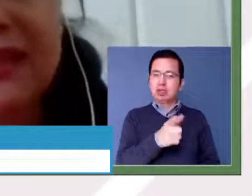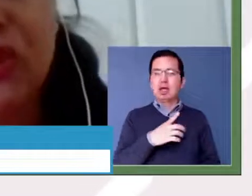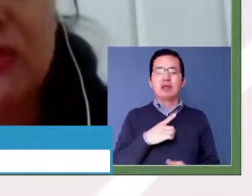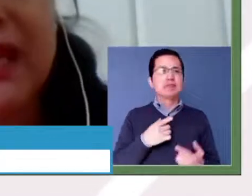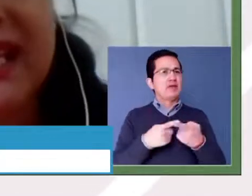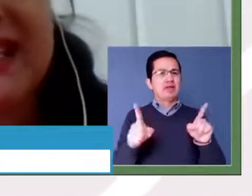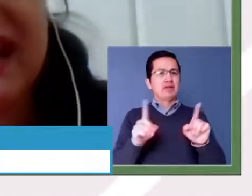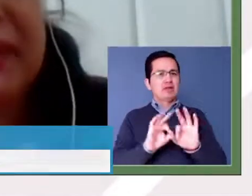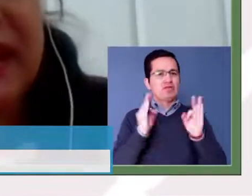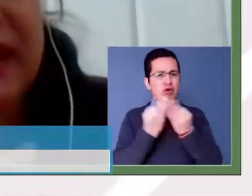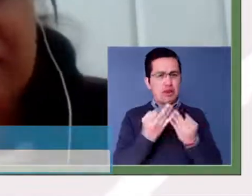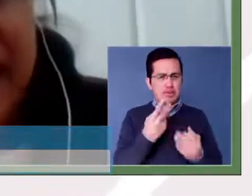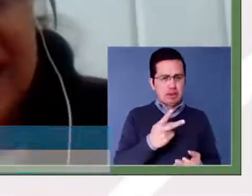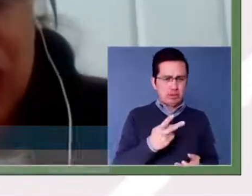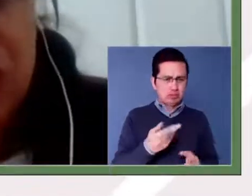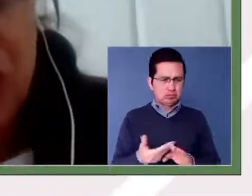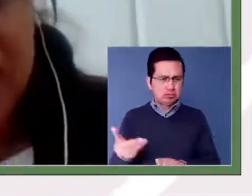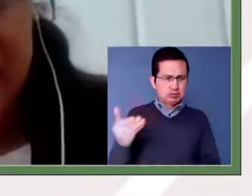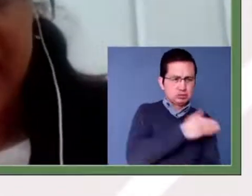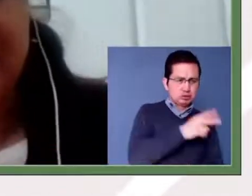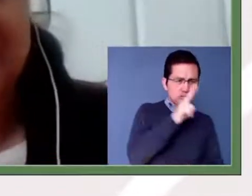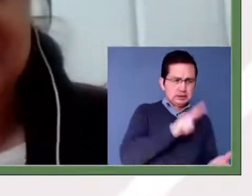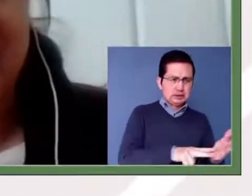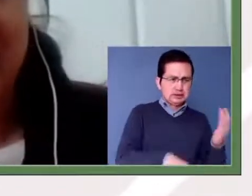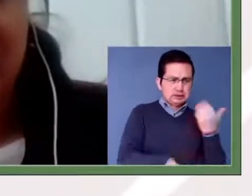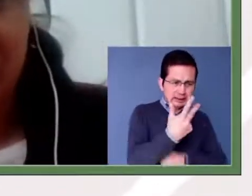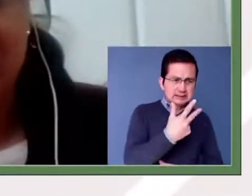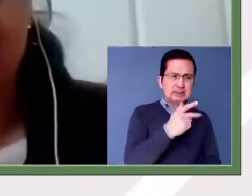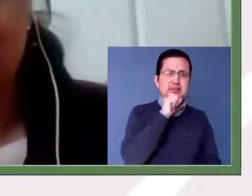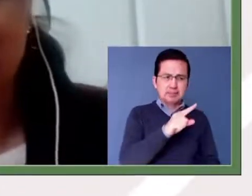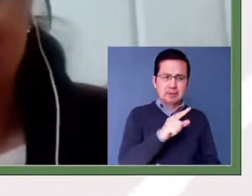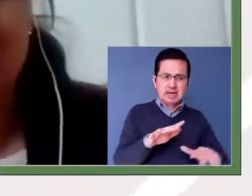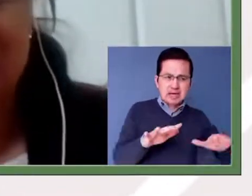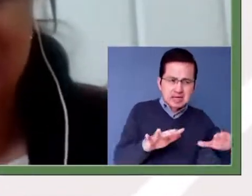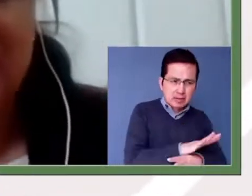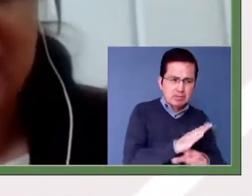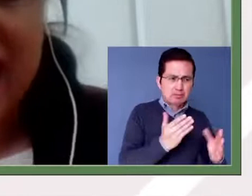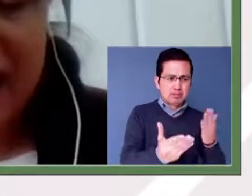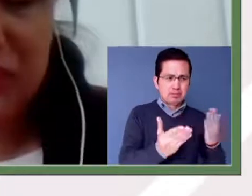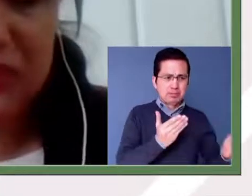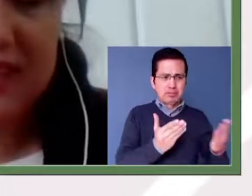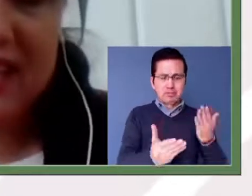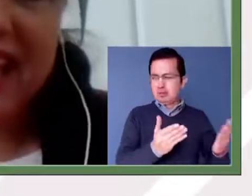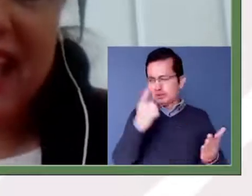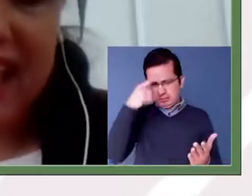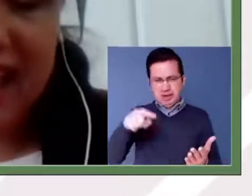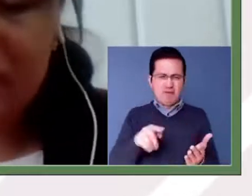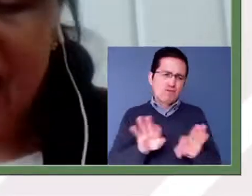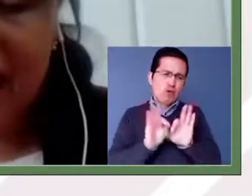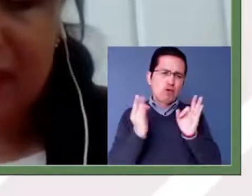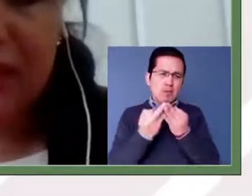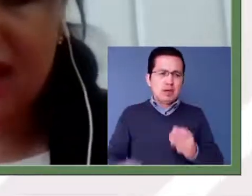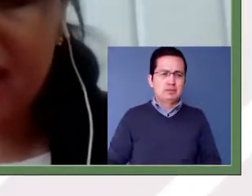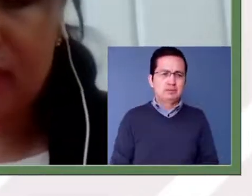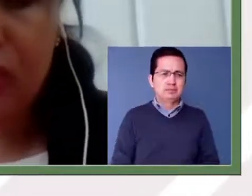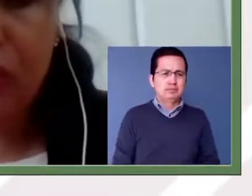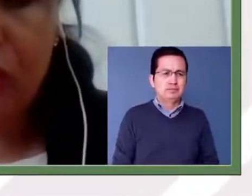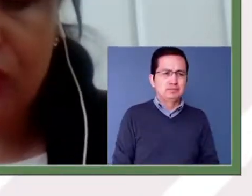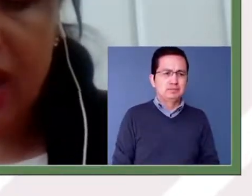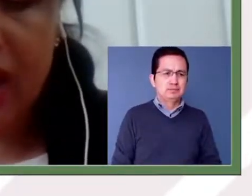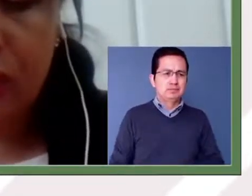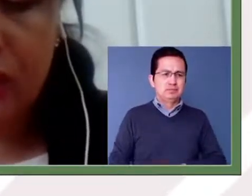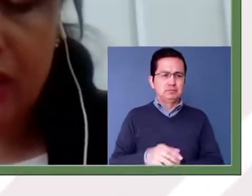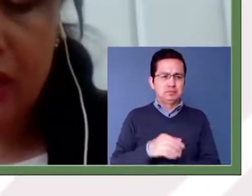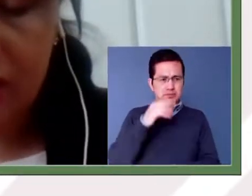la 2013 son muy semejantes a lo del 2021. Entonces, aquí, por ejemplo,